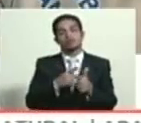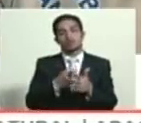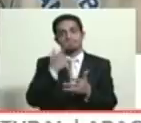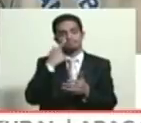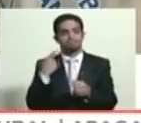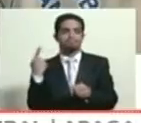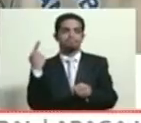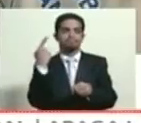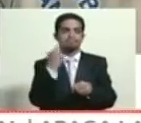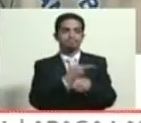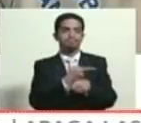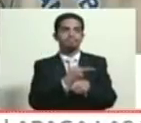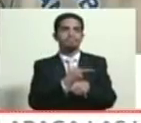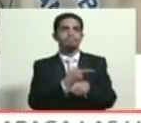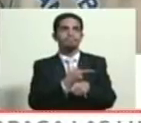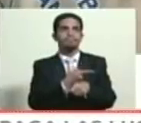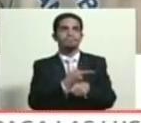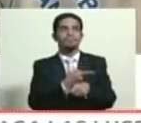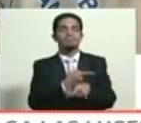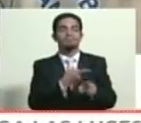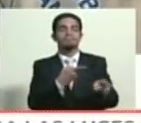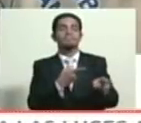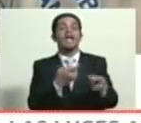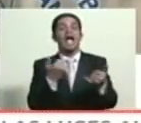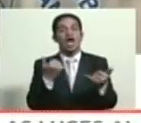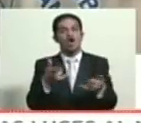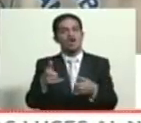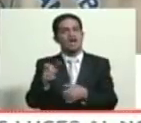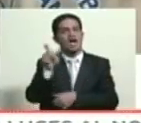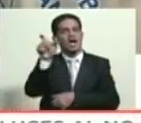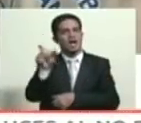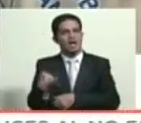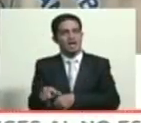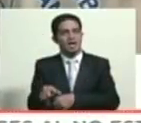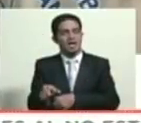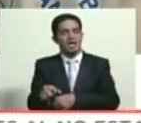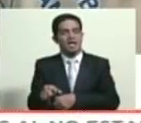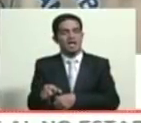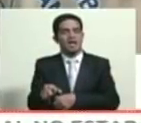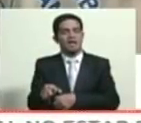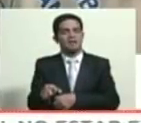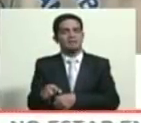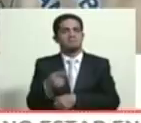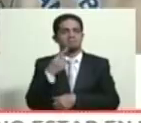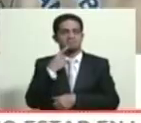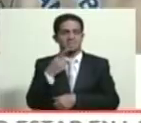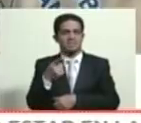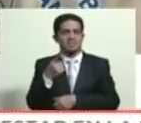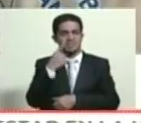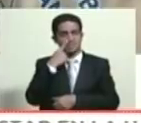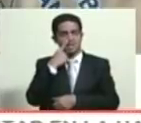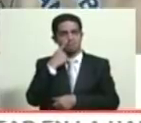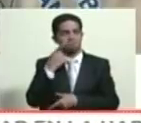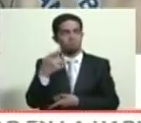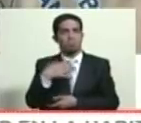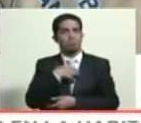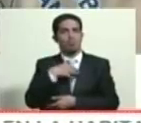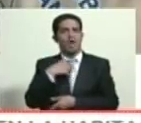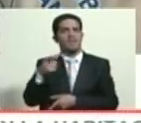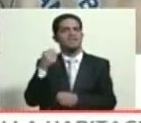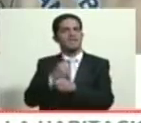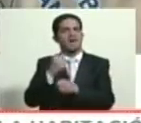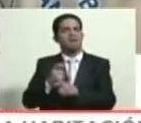de inhabilitación del ejercicio de funciones públicas hasta por un máximo de 15 años a